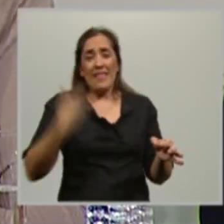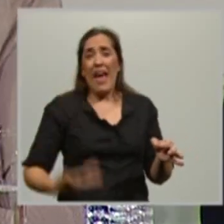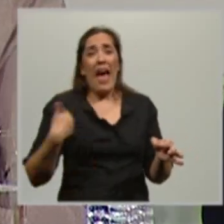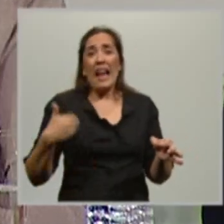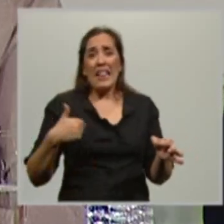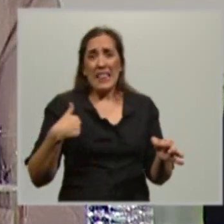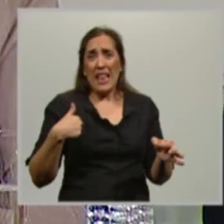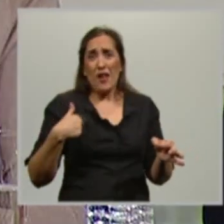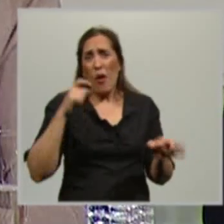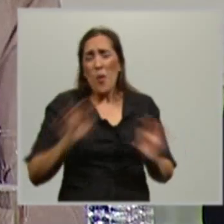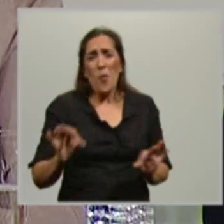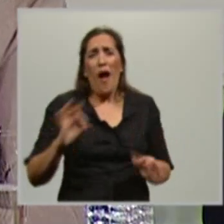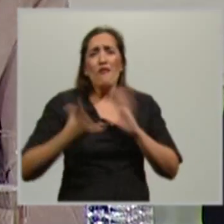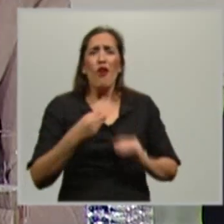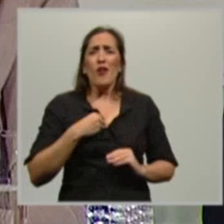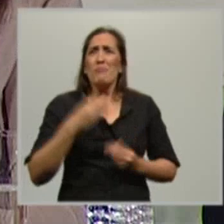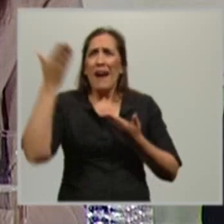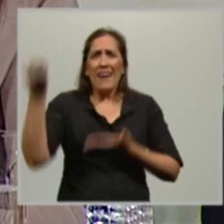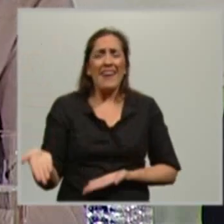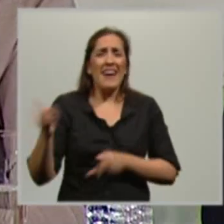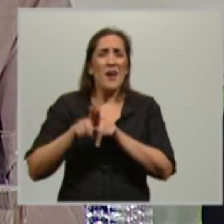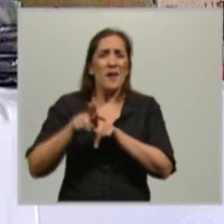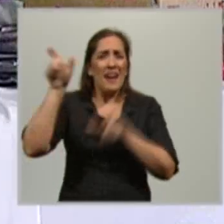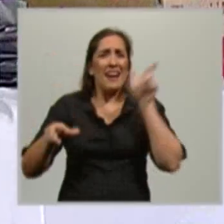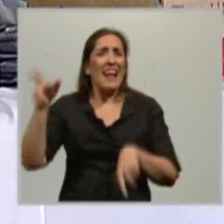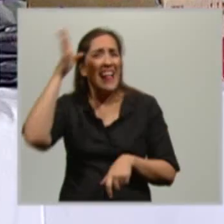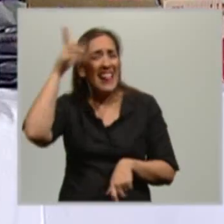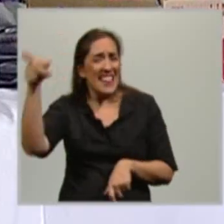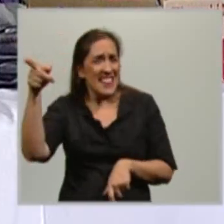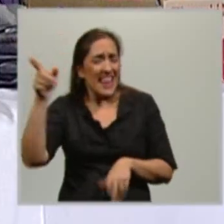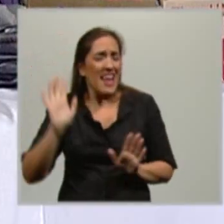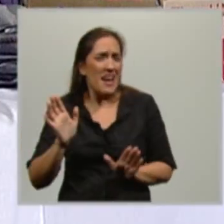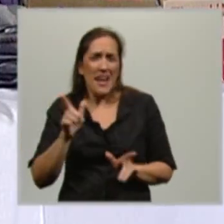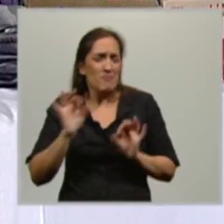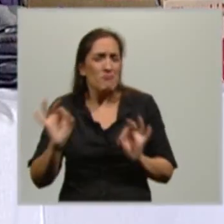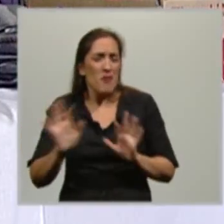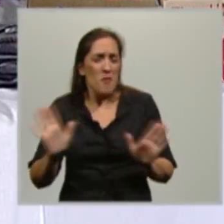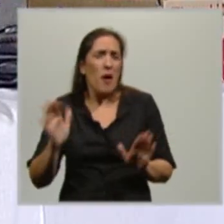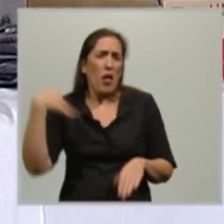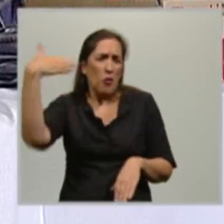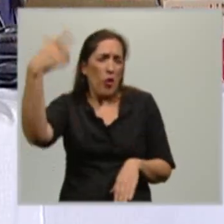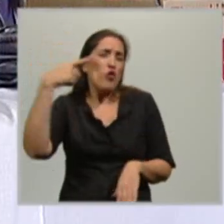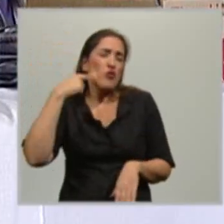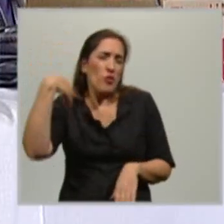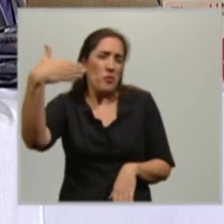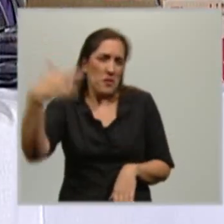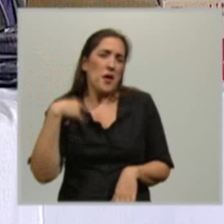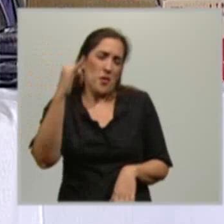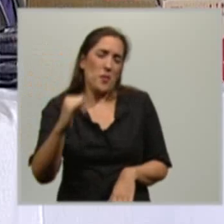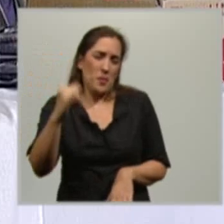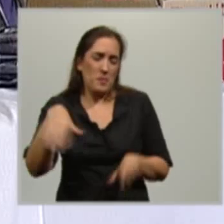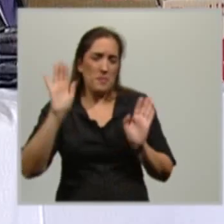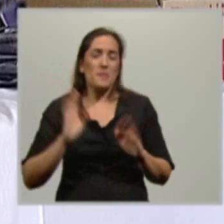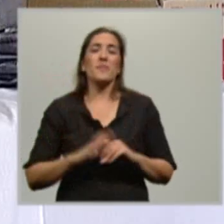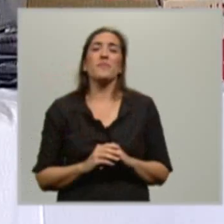hablamos español, pero no importa. Algún día la contaré, pero no importa. Lo cierto es que me hacen